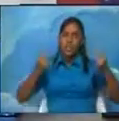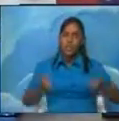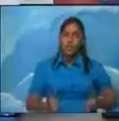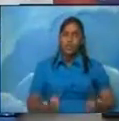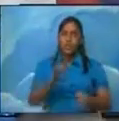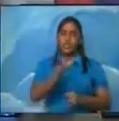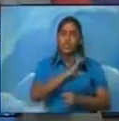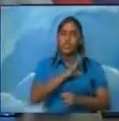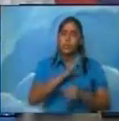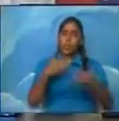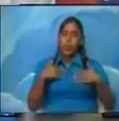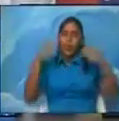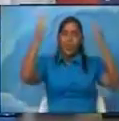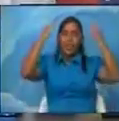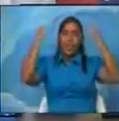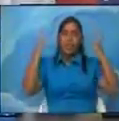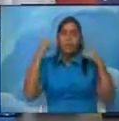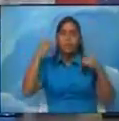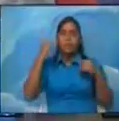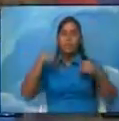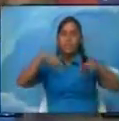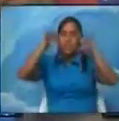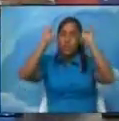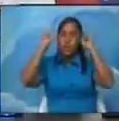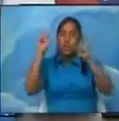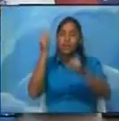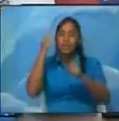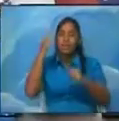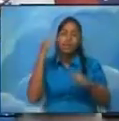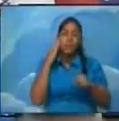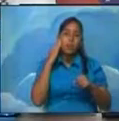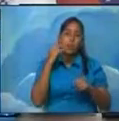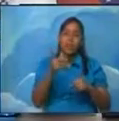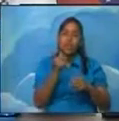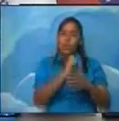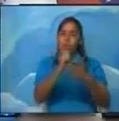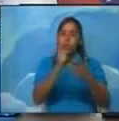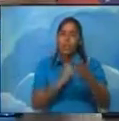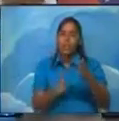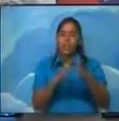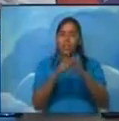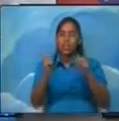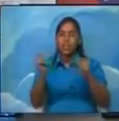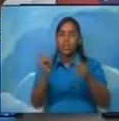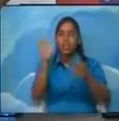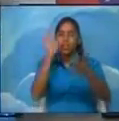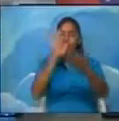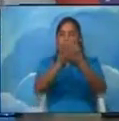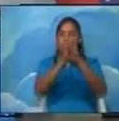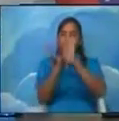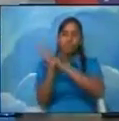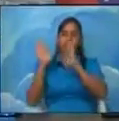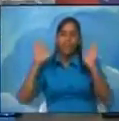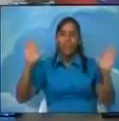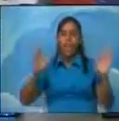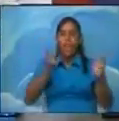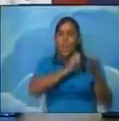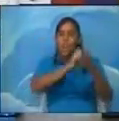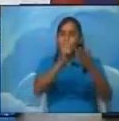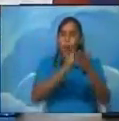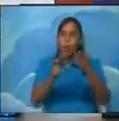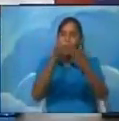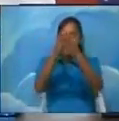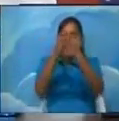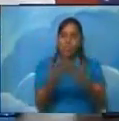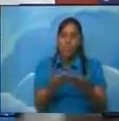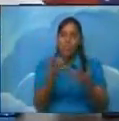míos en la cabeza para que se lo aprendan de memoria. Y lo voy a escribir en la pared, y lo voy a escribir en el cuaderno, y